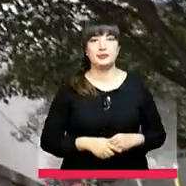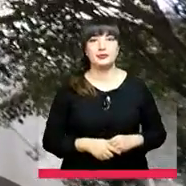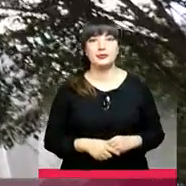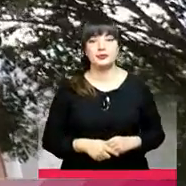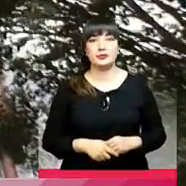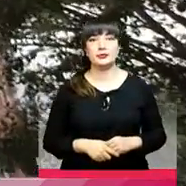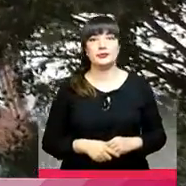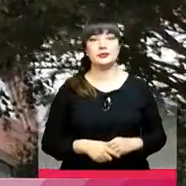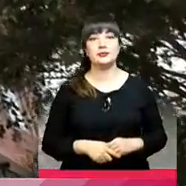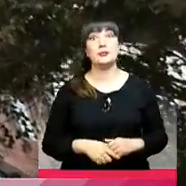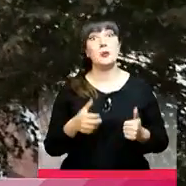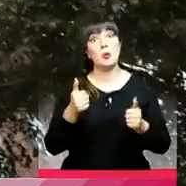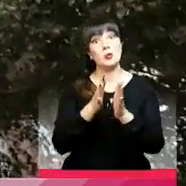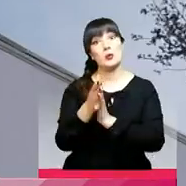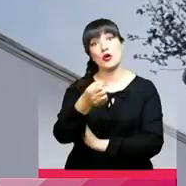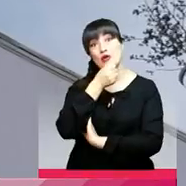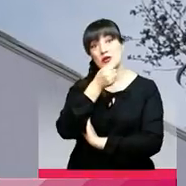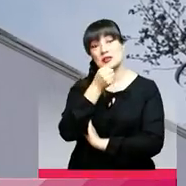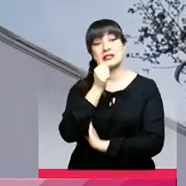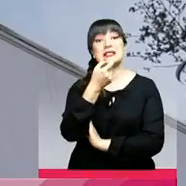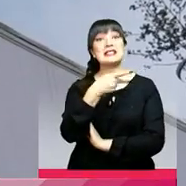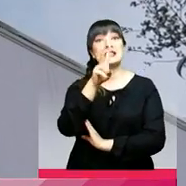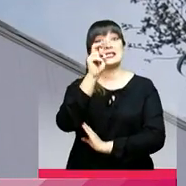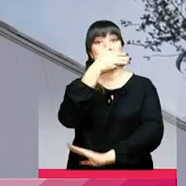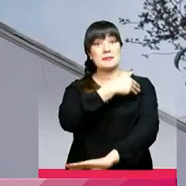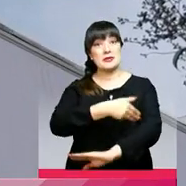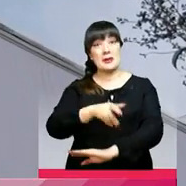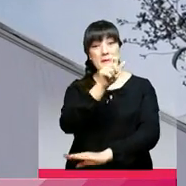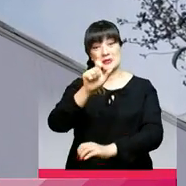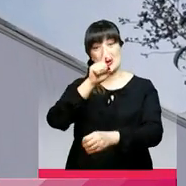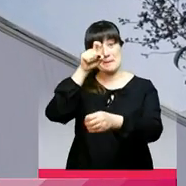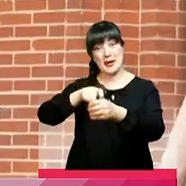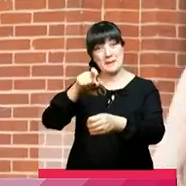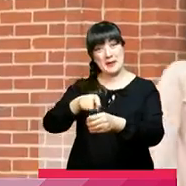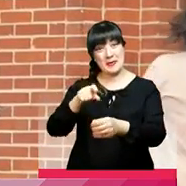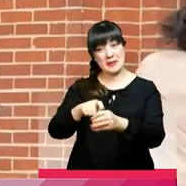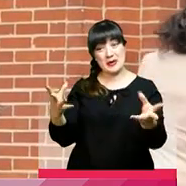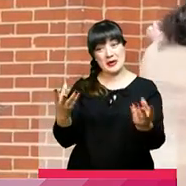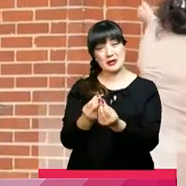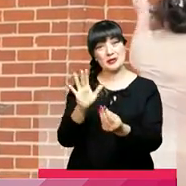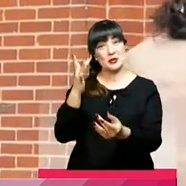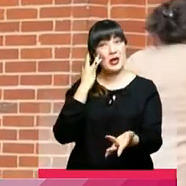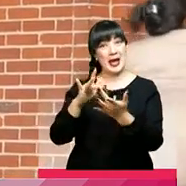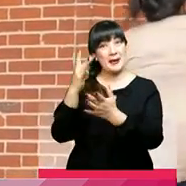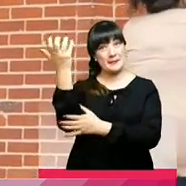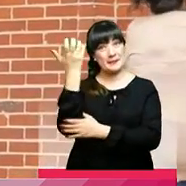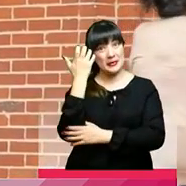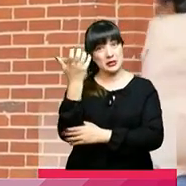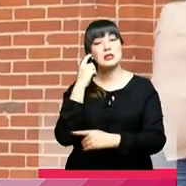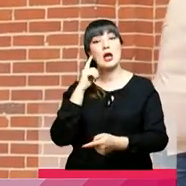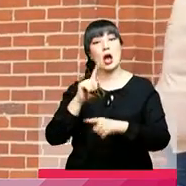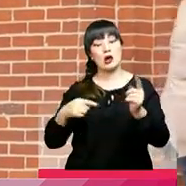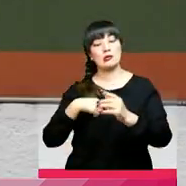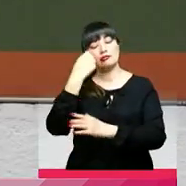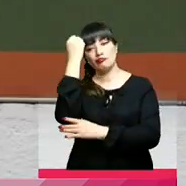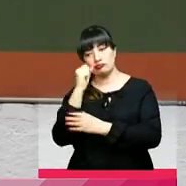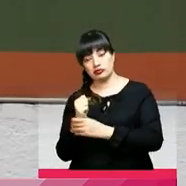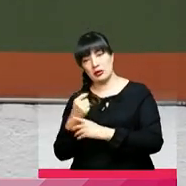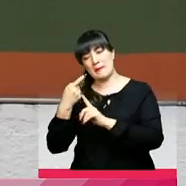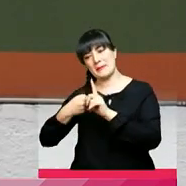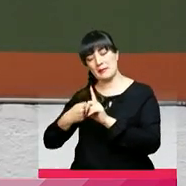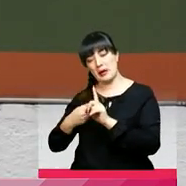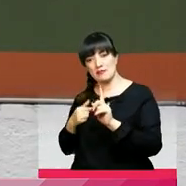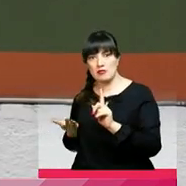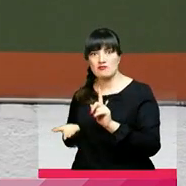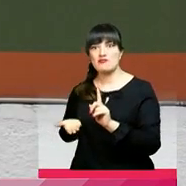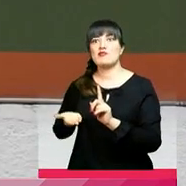Buenas noticias para los más de 17 millones de afiliados que tienen los fondos de pensiones, que recuperaron las caídas de meses pasados y además